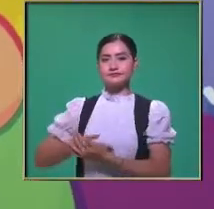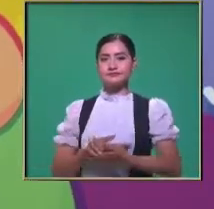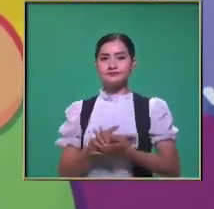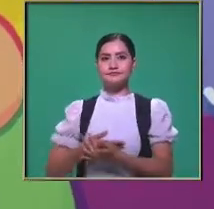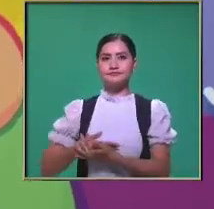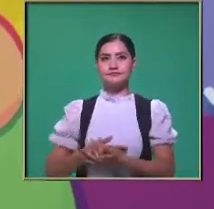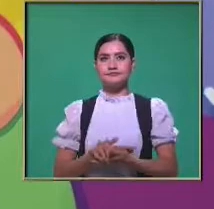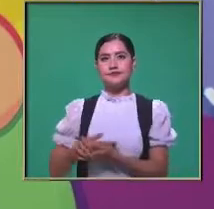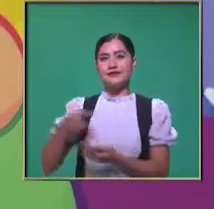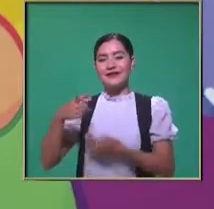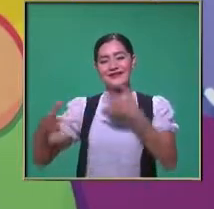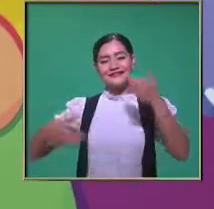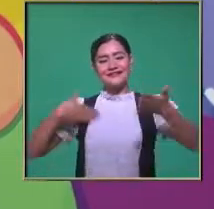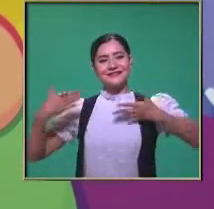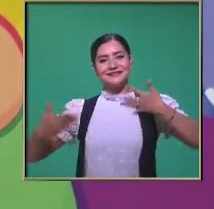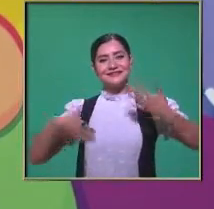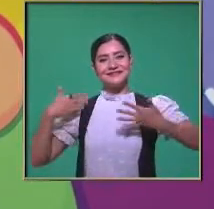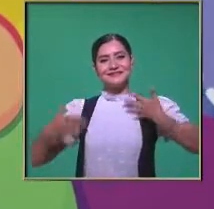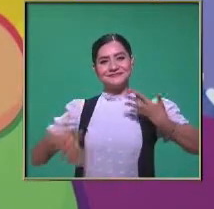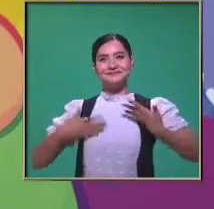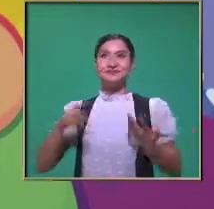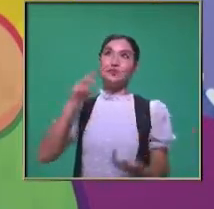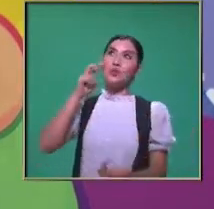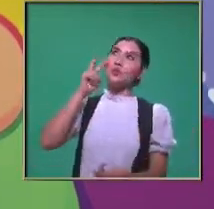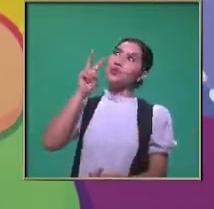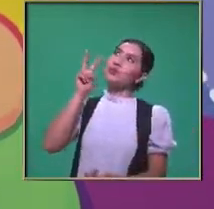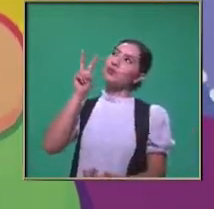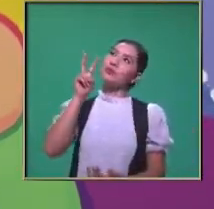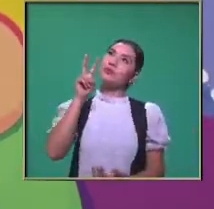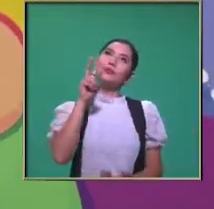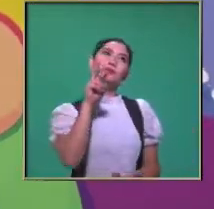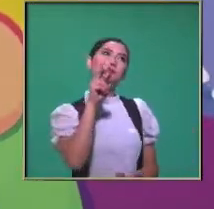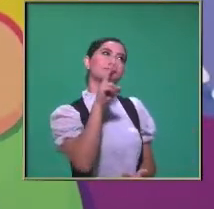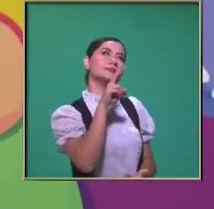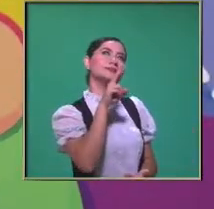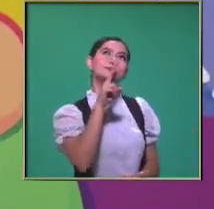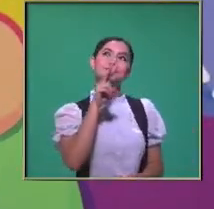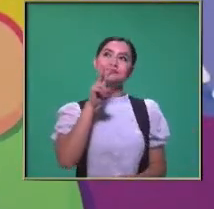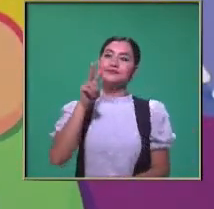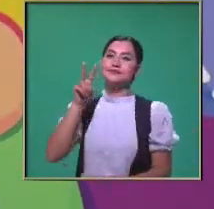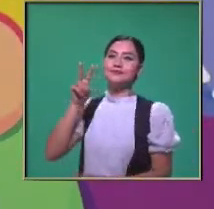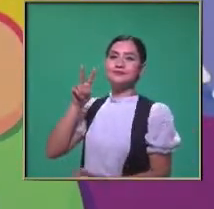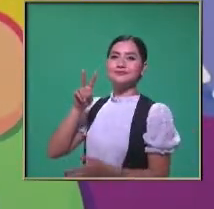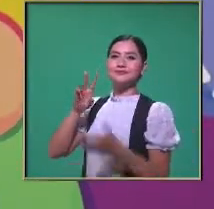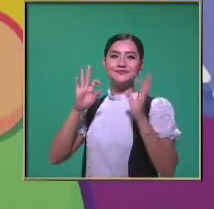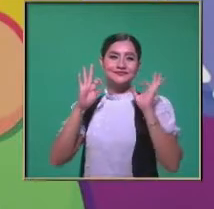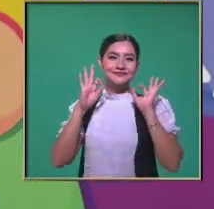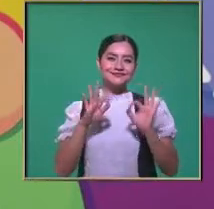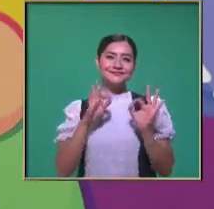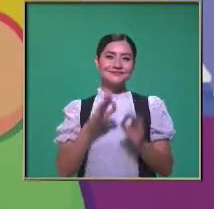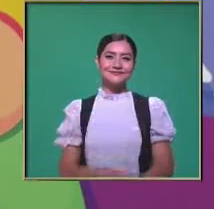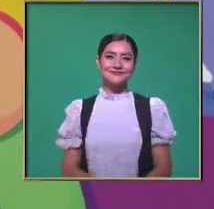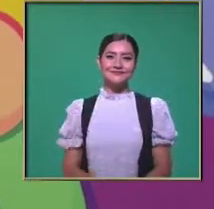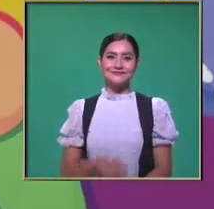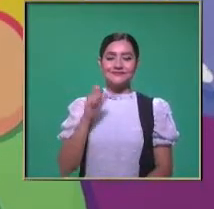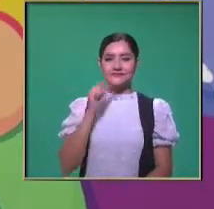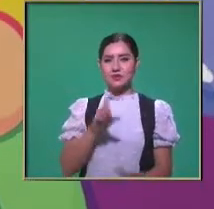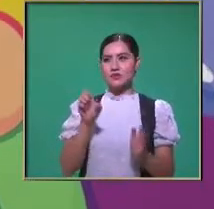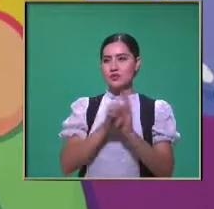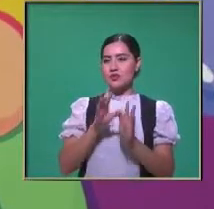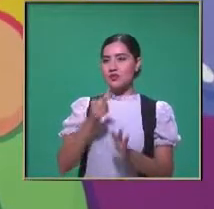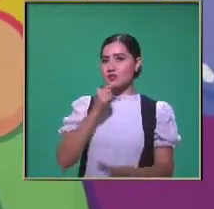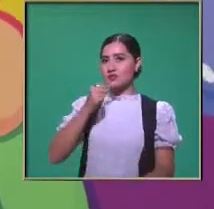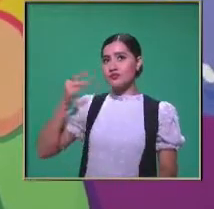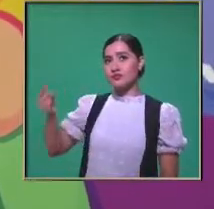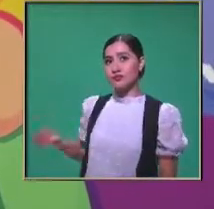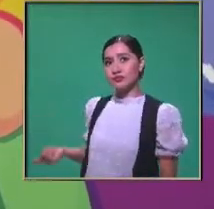le va a divertir muchísimo, va a querer estar observando muy detenidamente. Y si es un niño más grande,